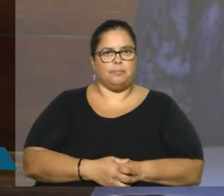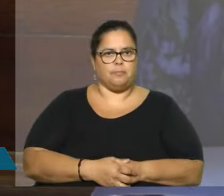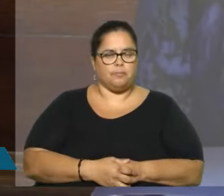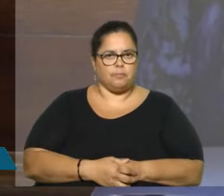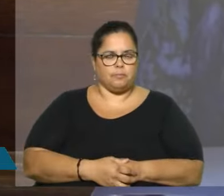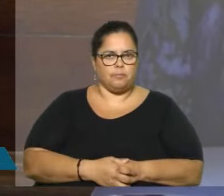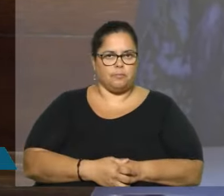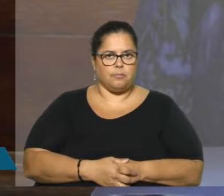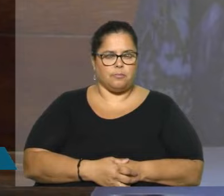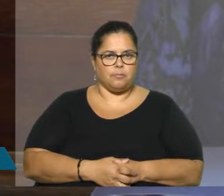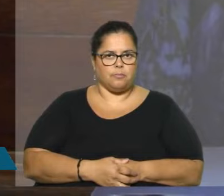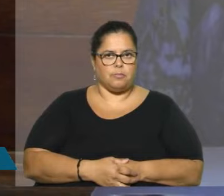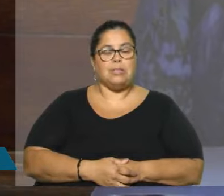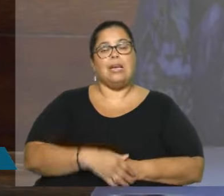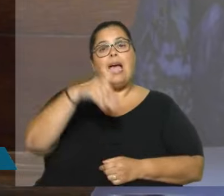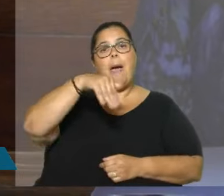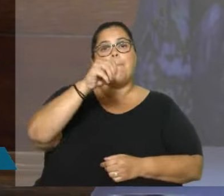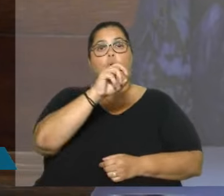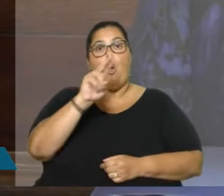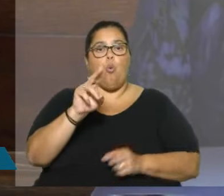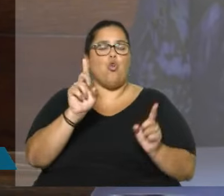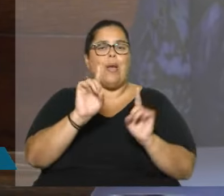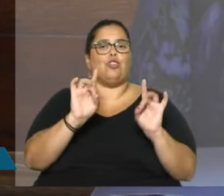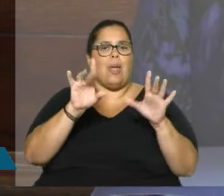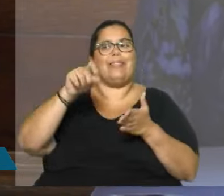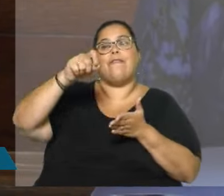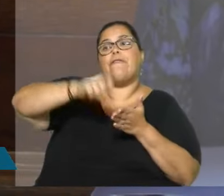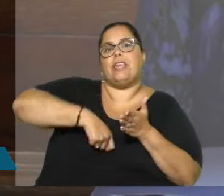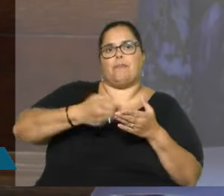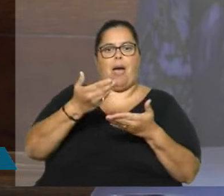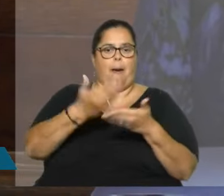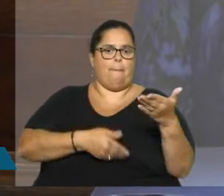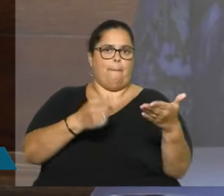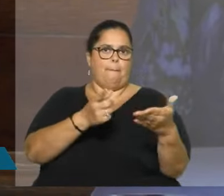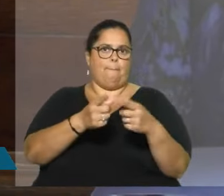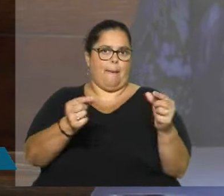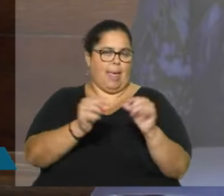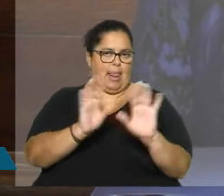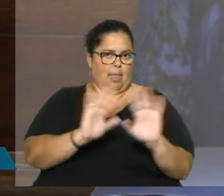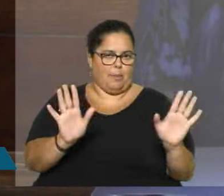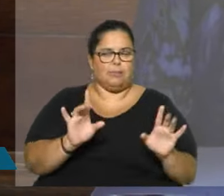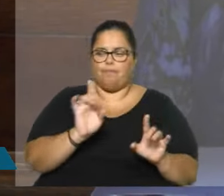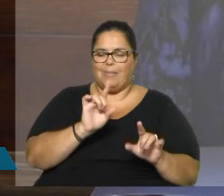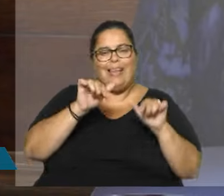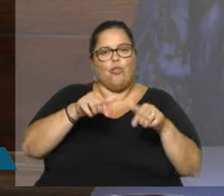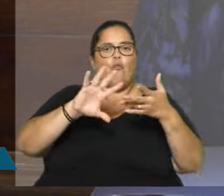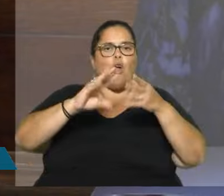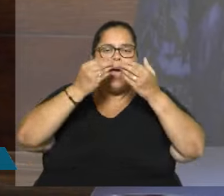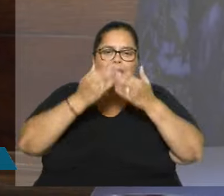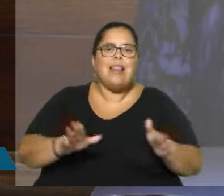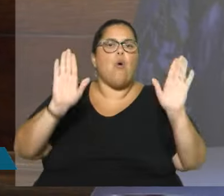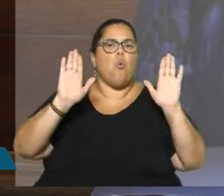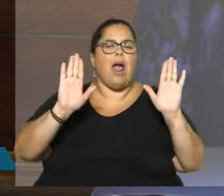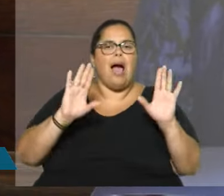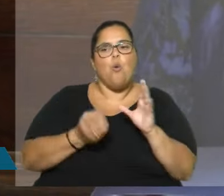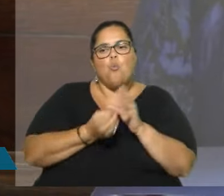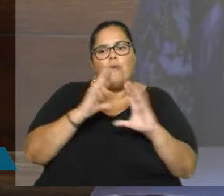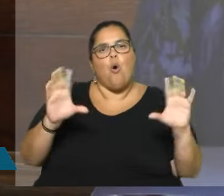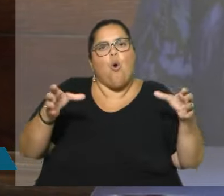oportunidad El M no es solamente una firma en un trozo de papel El M inaugura un nuevo grupo bilateral de